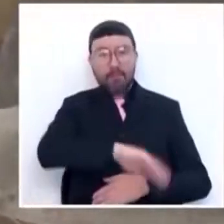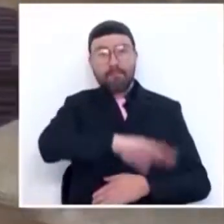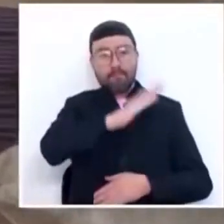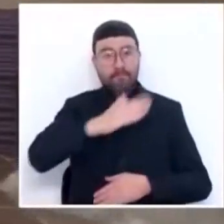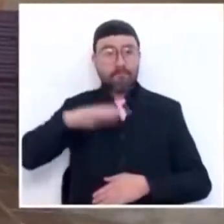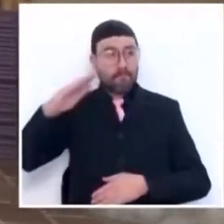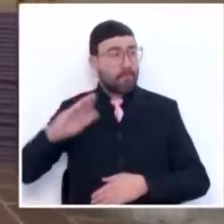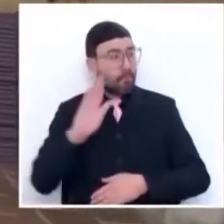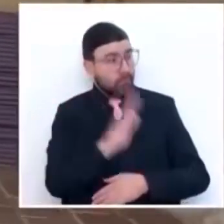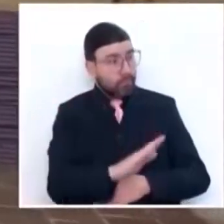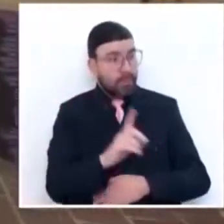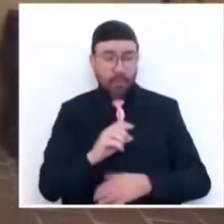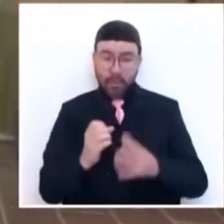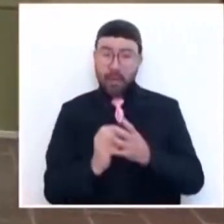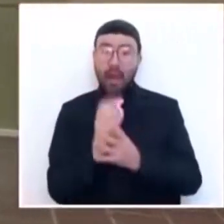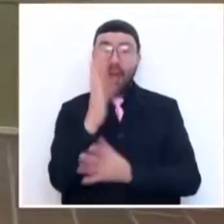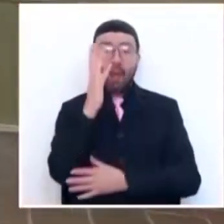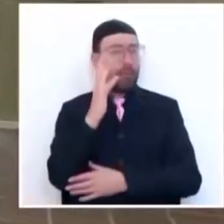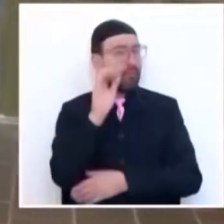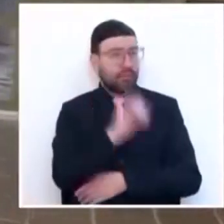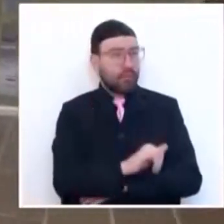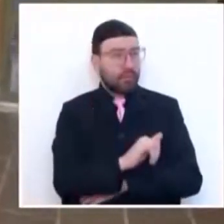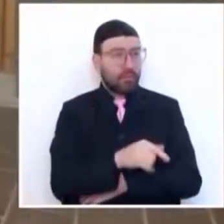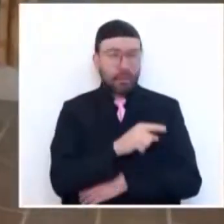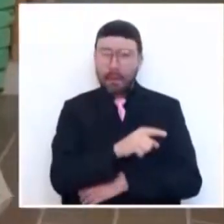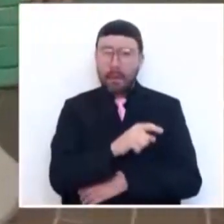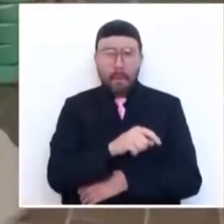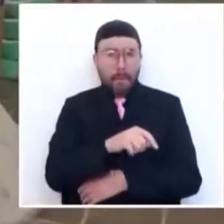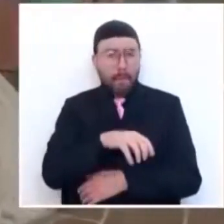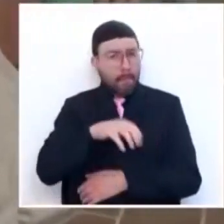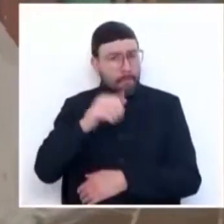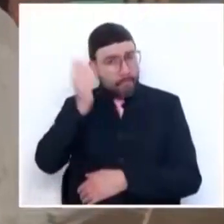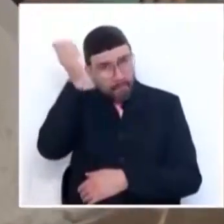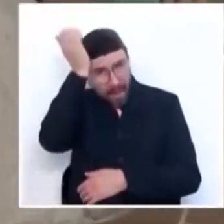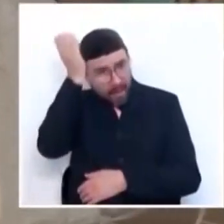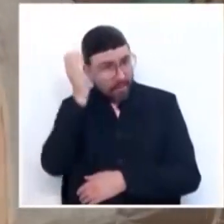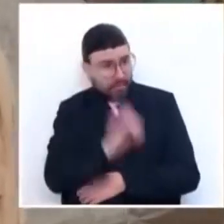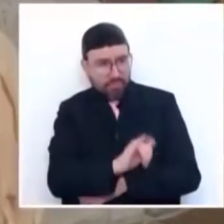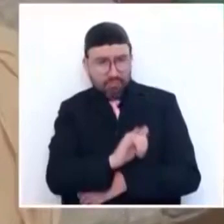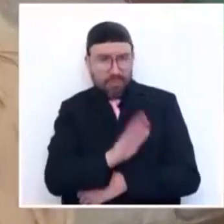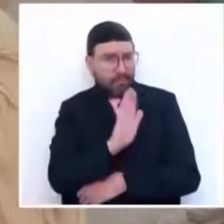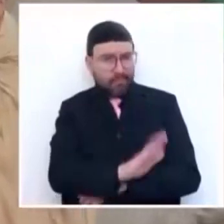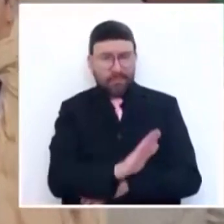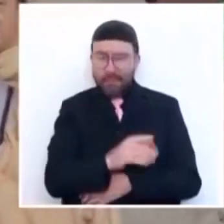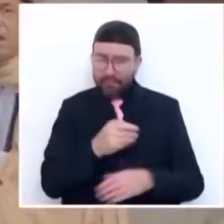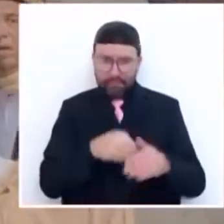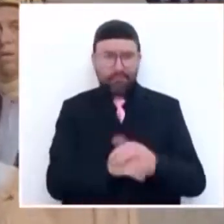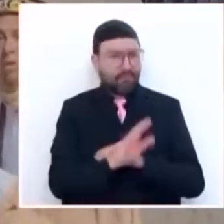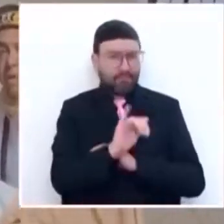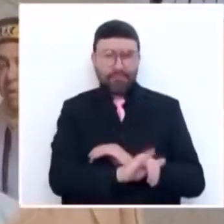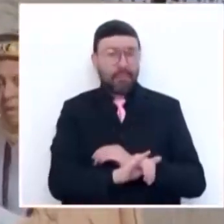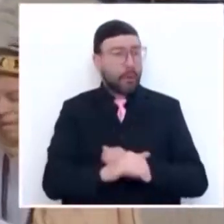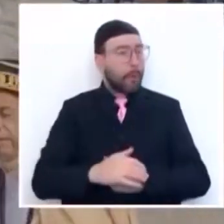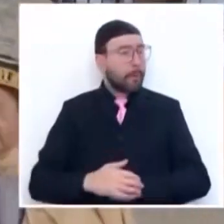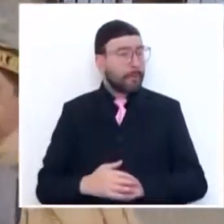Ay, el árbol, sí, señora. Bueno, usted ha estado muchas veces, descríbanos esto un poquito, doctora Patricia.